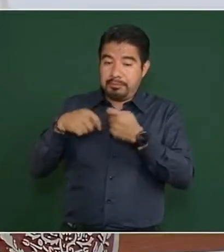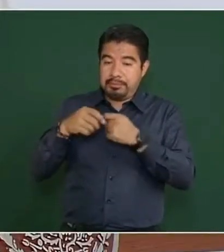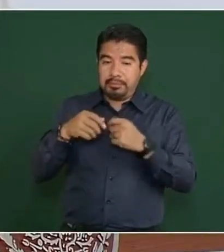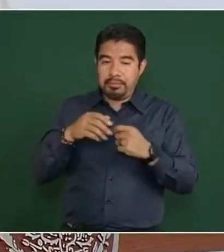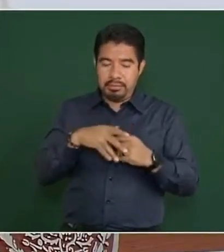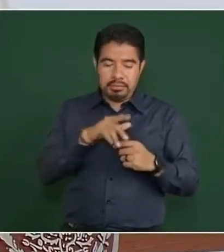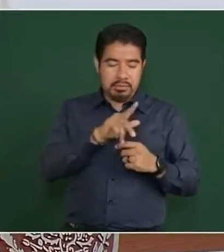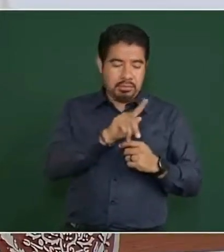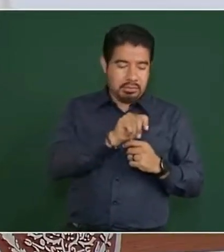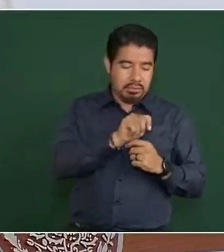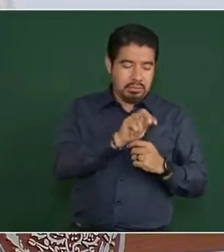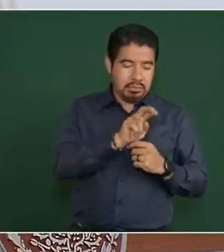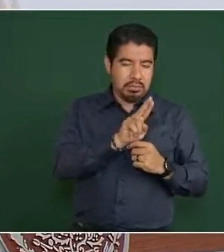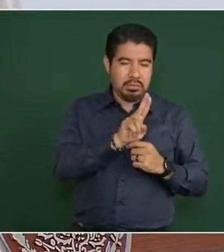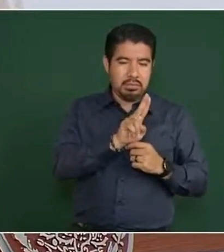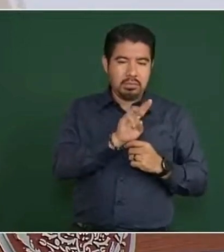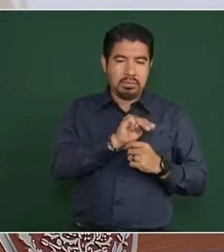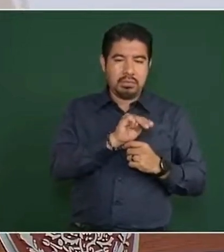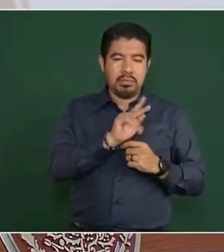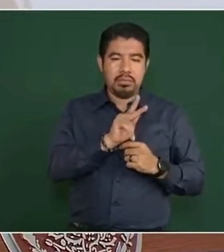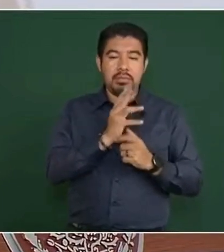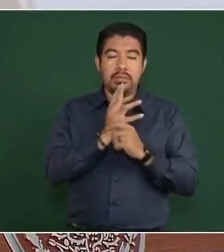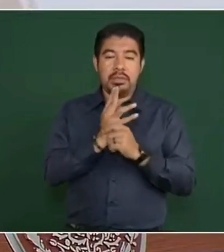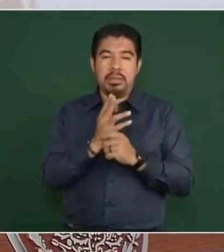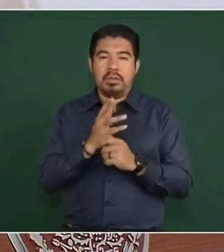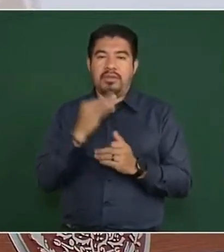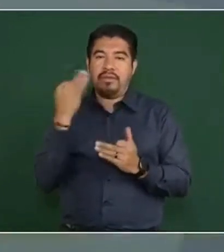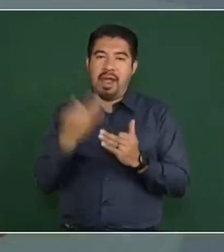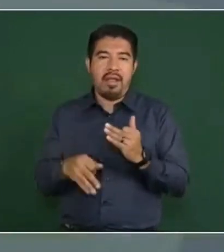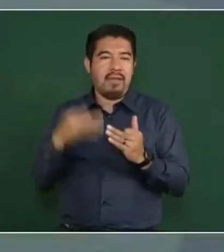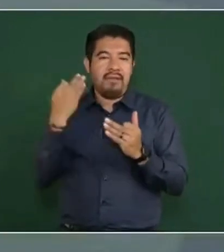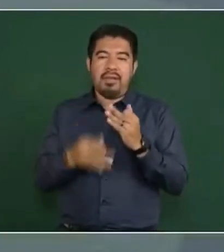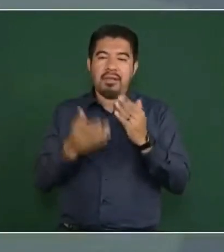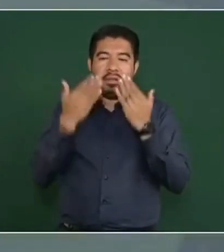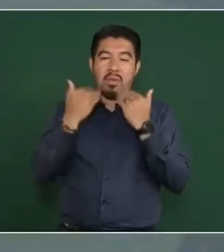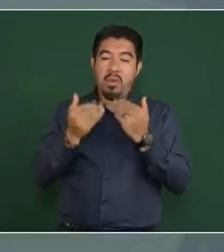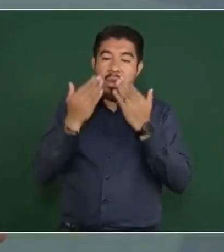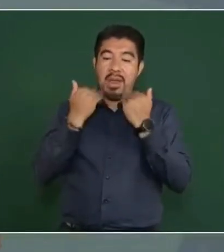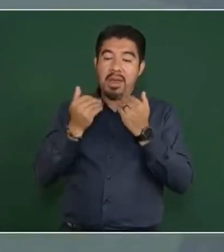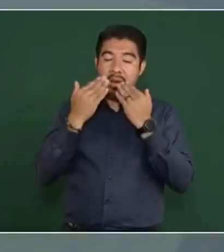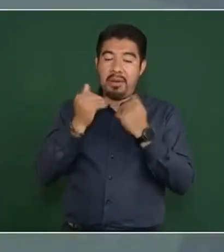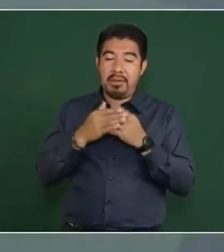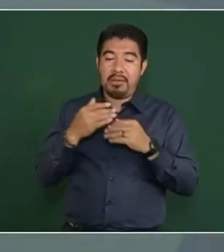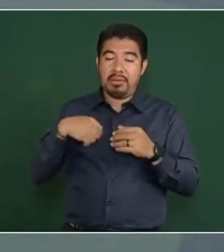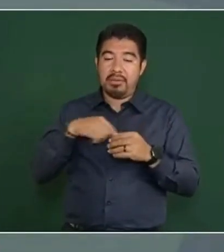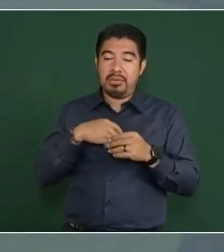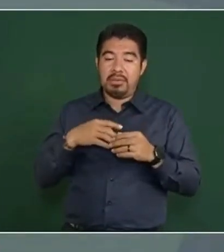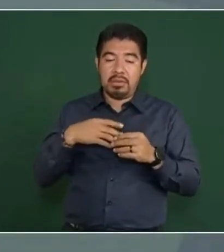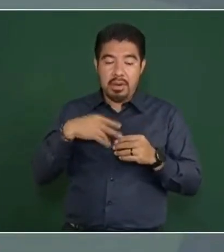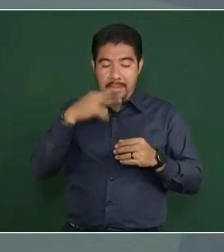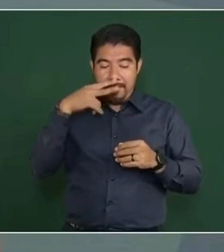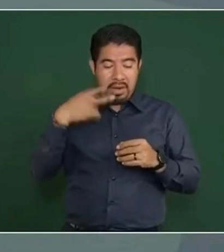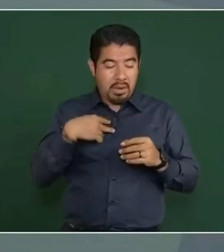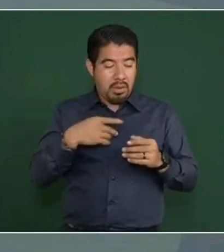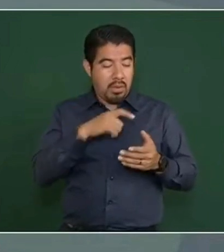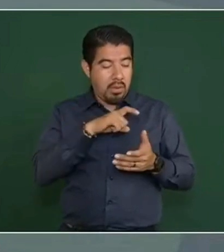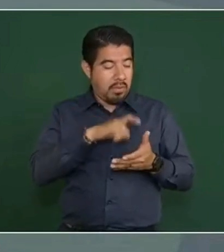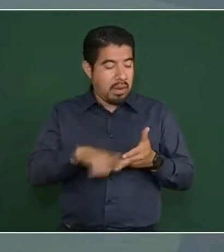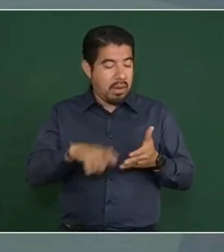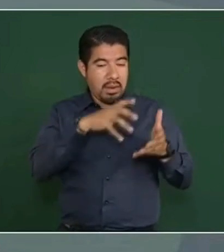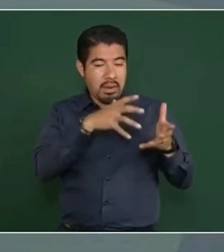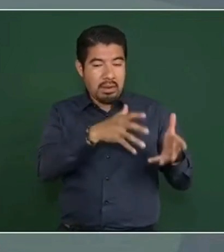Trump se quejaba del déficit, de que era demasiado lo que le compraba Estados Unidos a México y